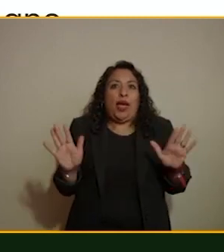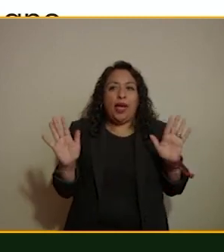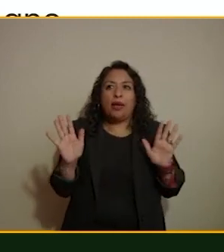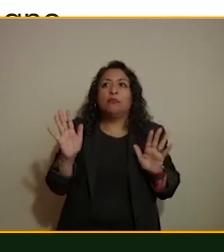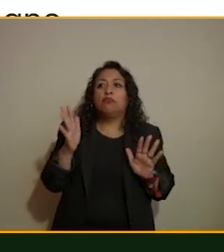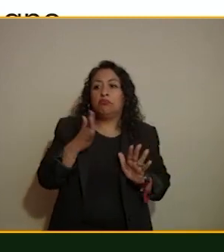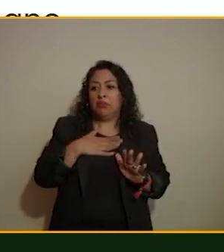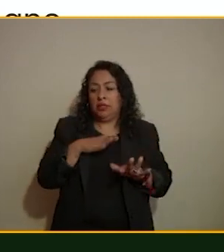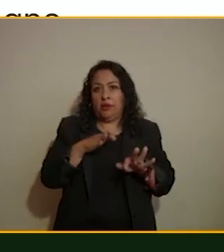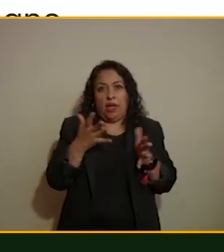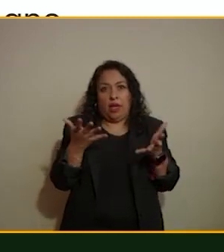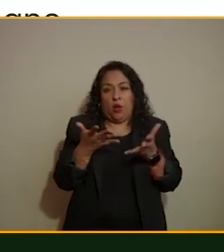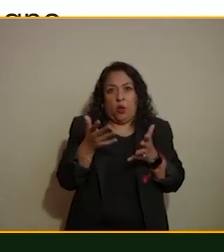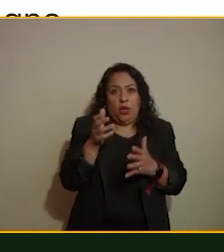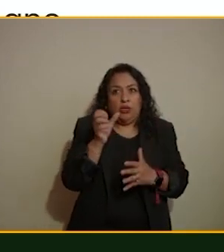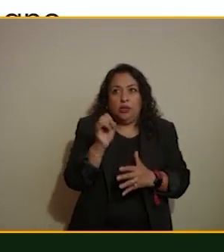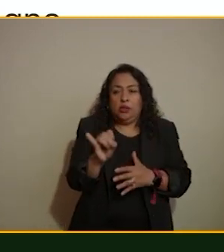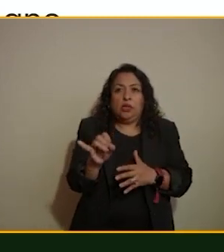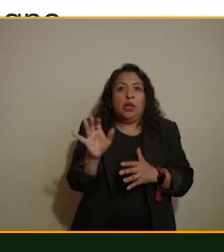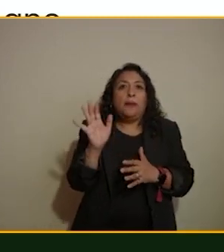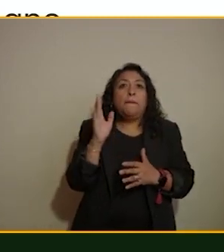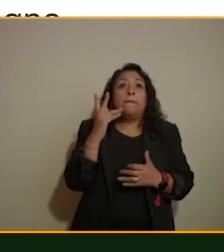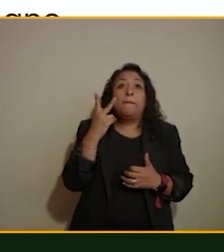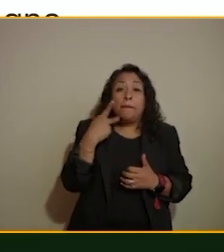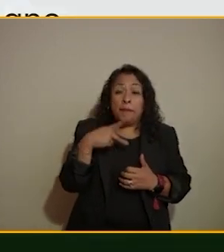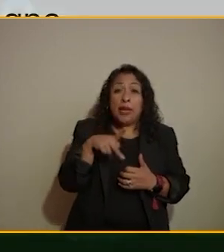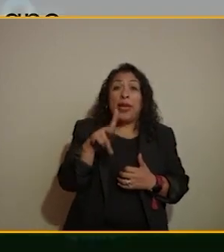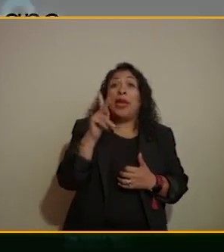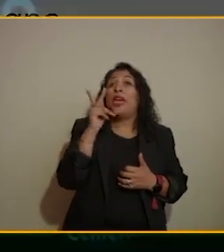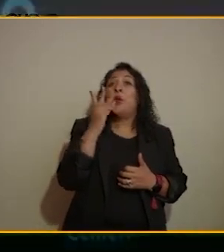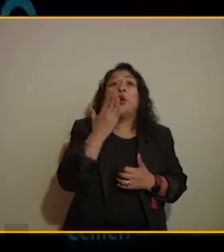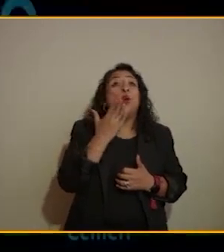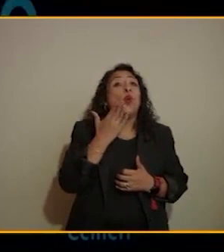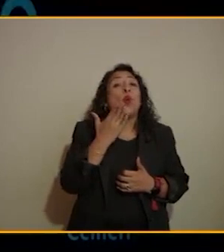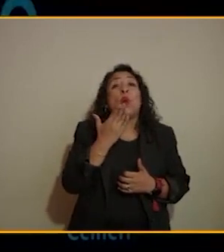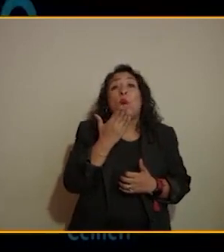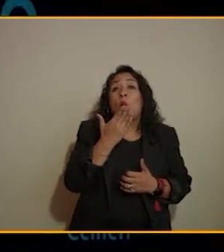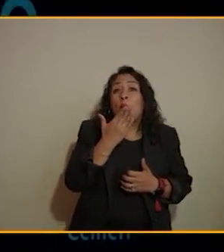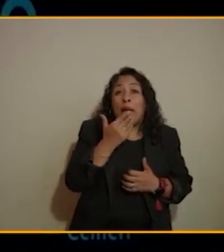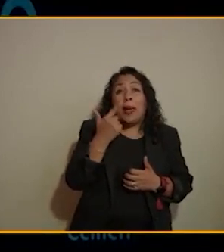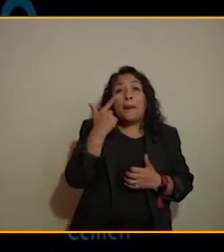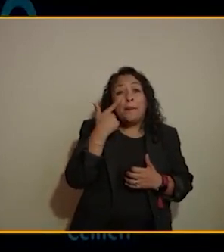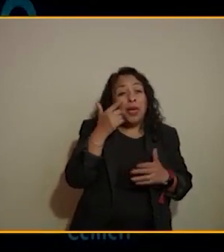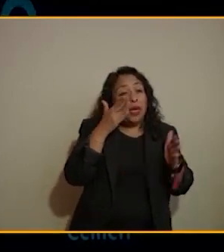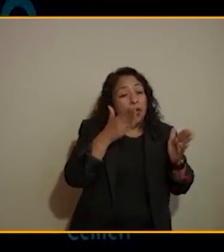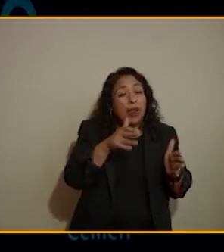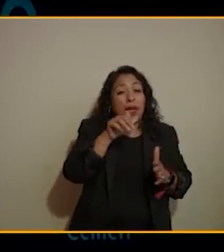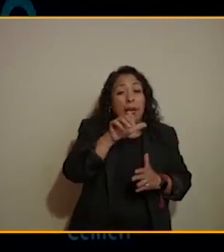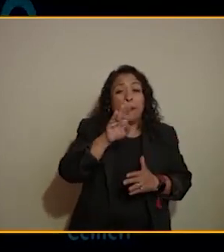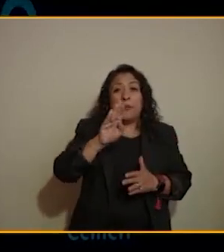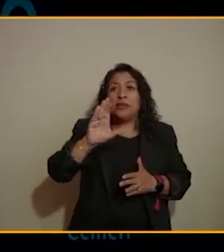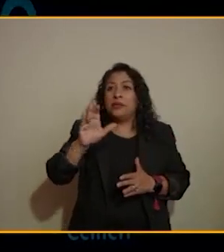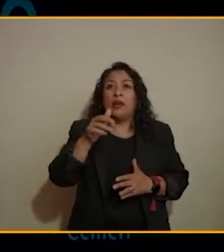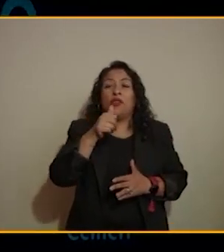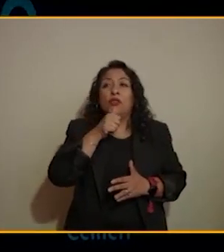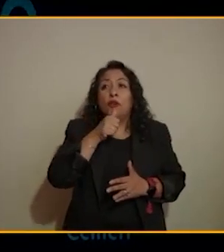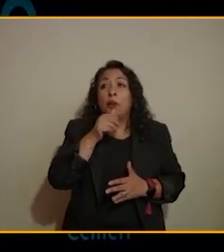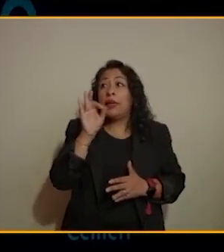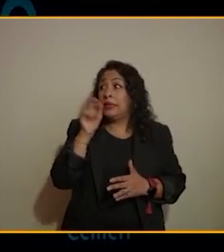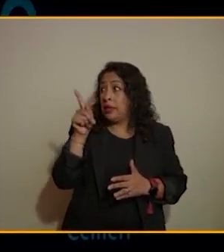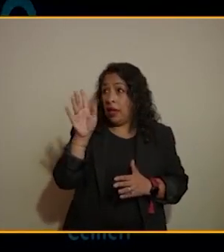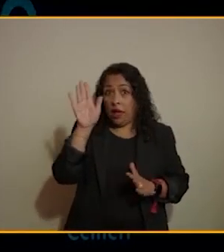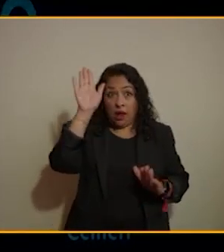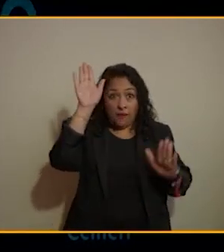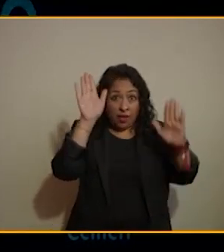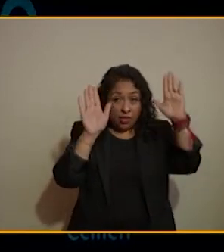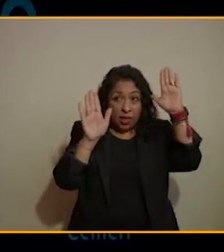lo que hacemos mientras lo hacemos, sin embargo no tenemos trazado el ABC. Quizás los que levantaron la